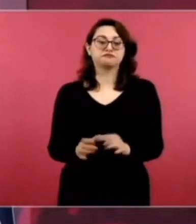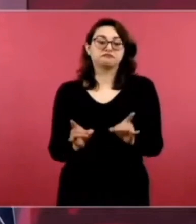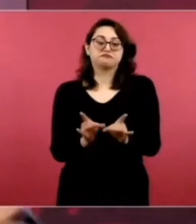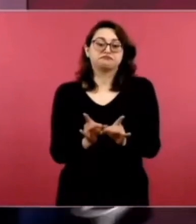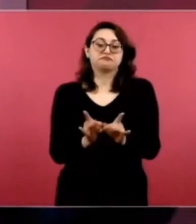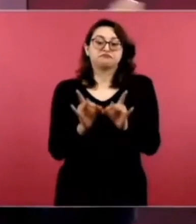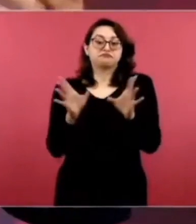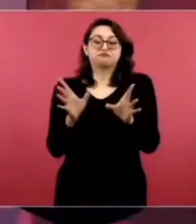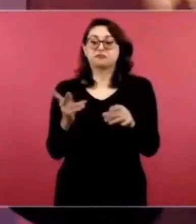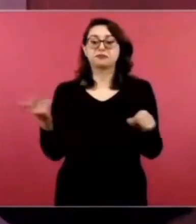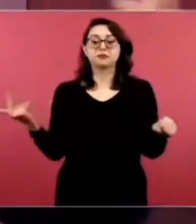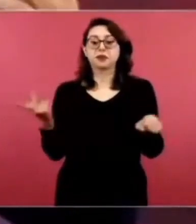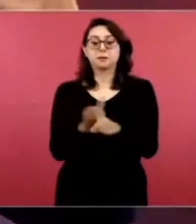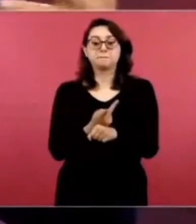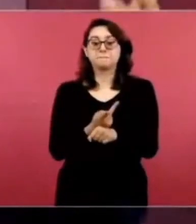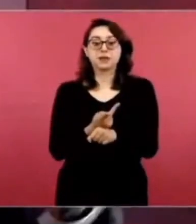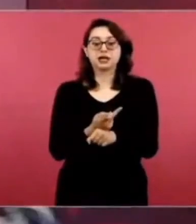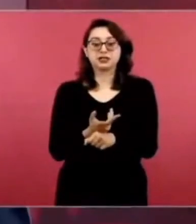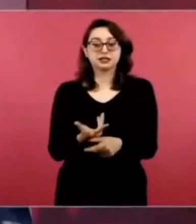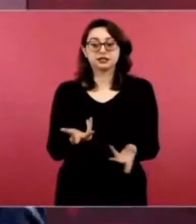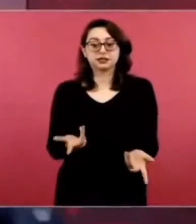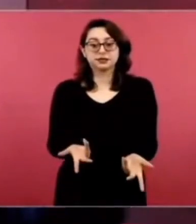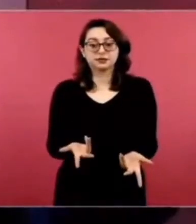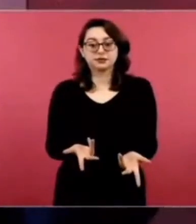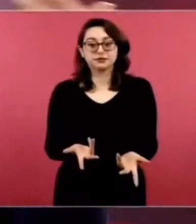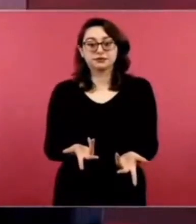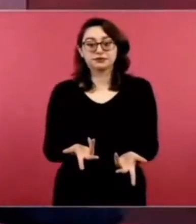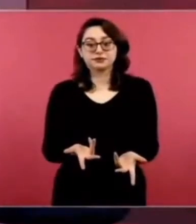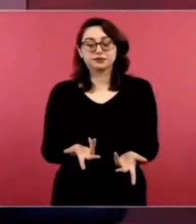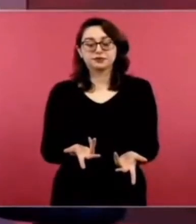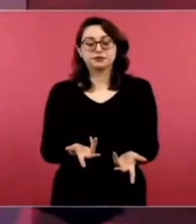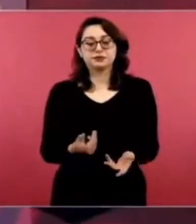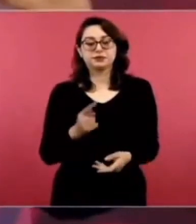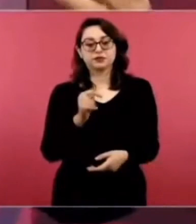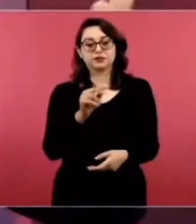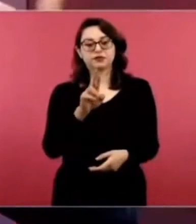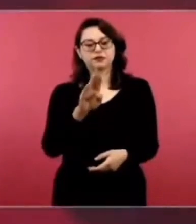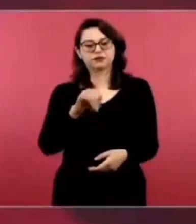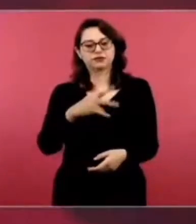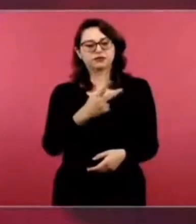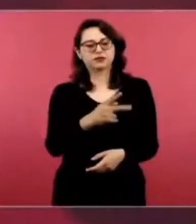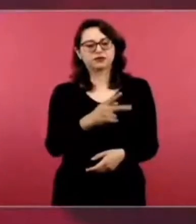suceden porque se piensa, ¿no?, que la relación con el presidente Trump